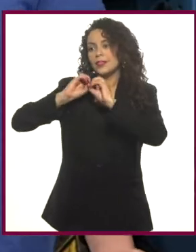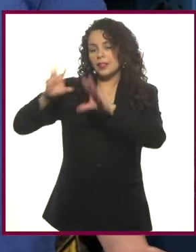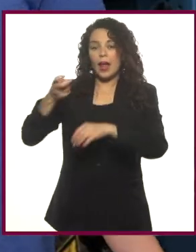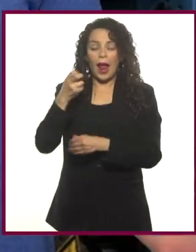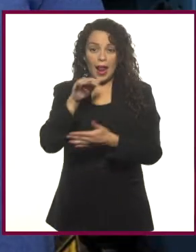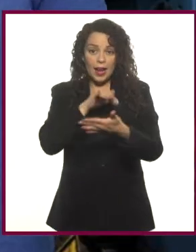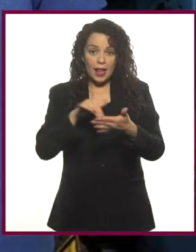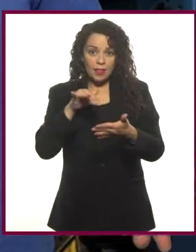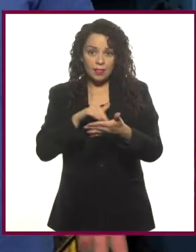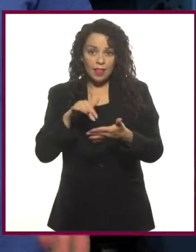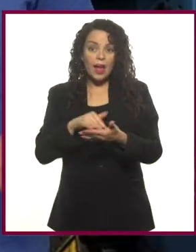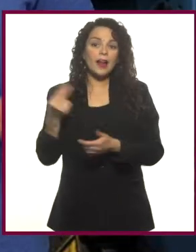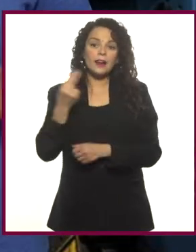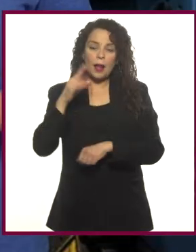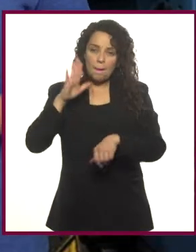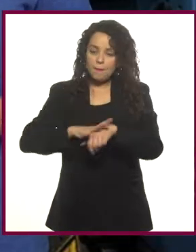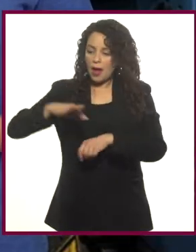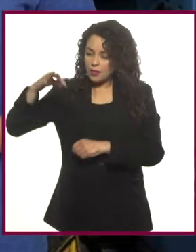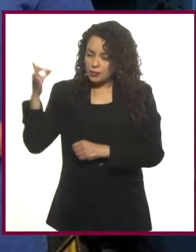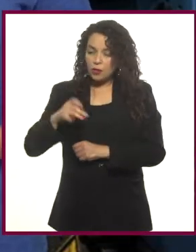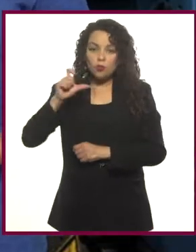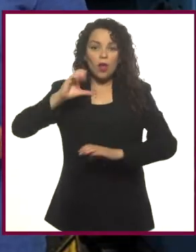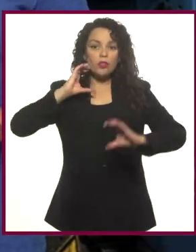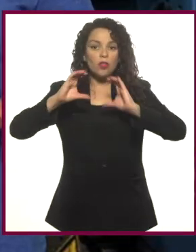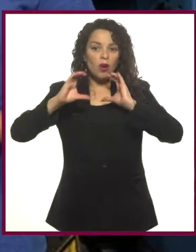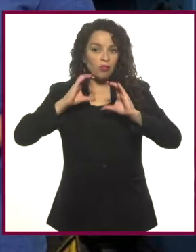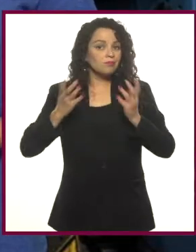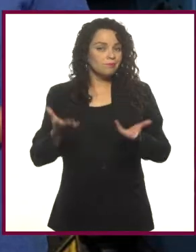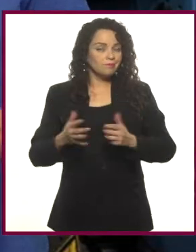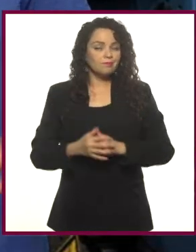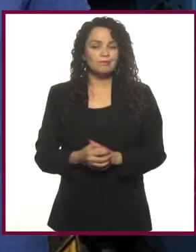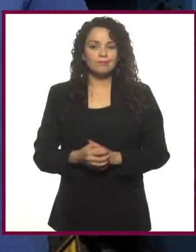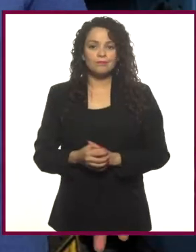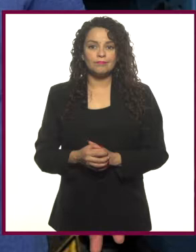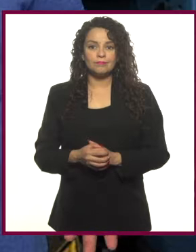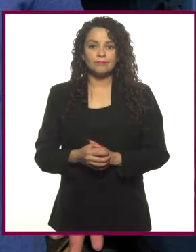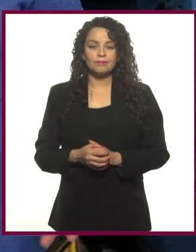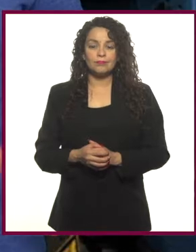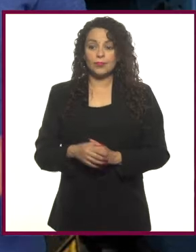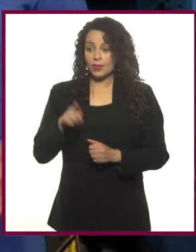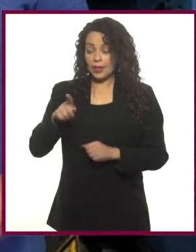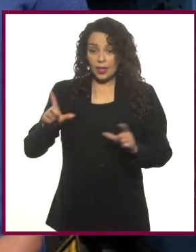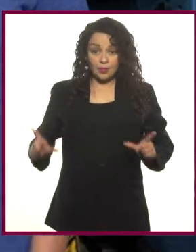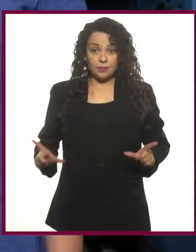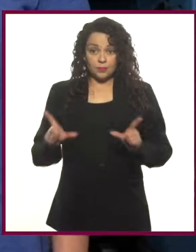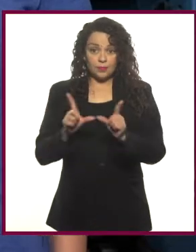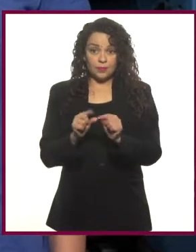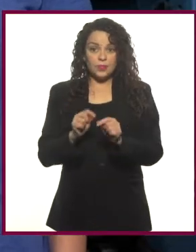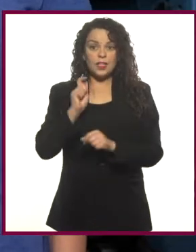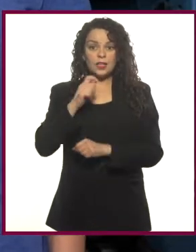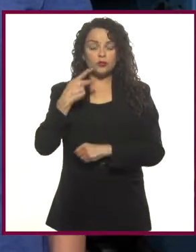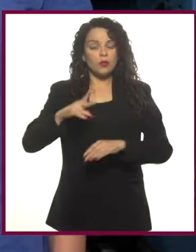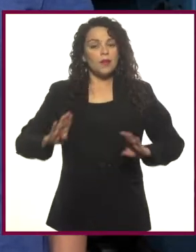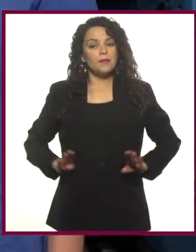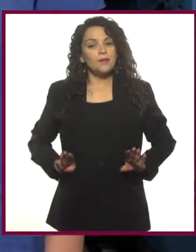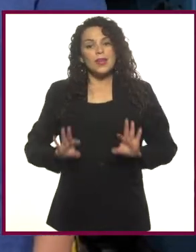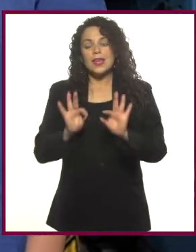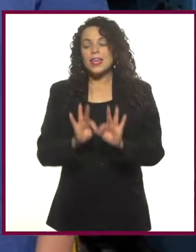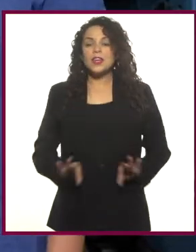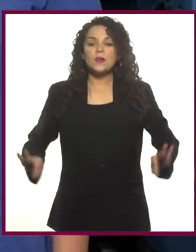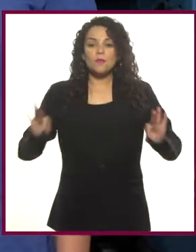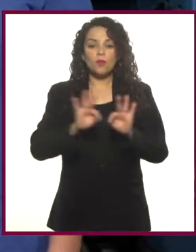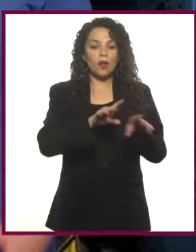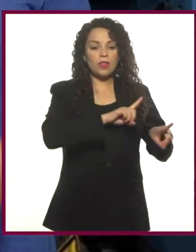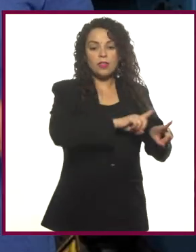sí. La literatura también busca ser efectiva al momento de comunicar de alguna manera. De hecho, la síntesis es una característica